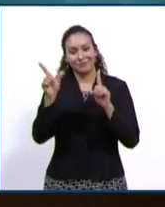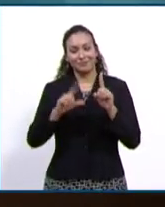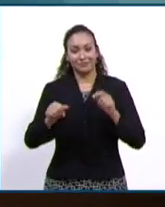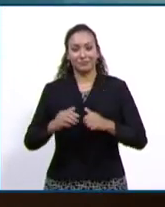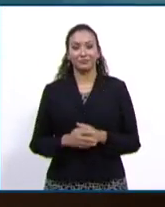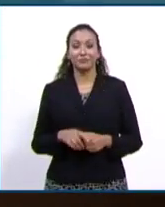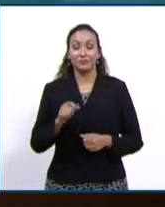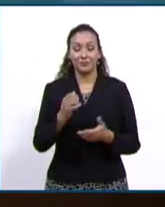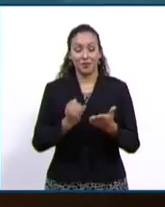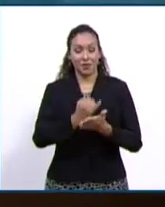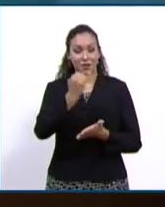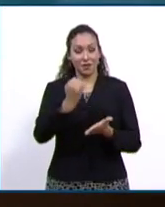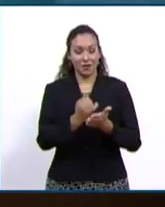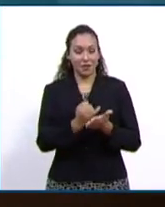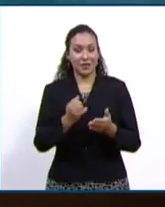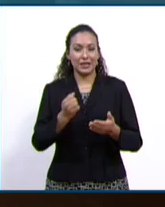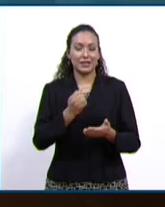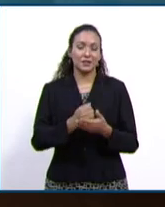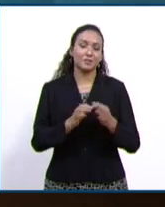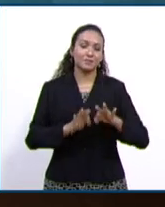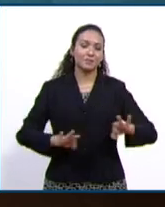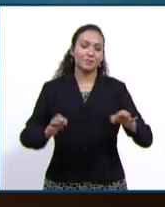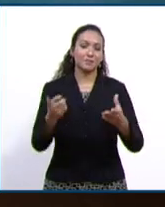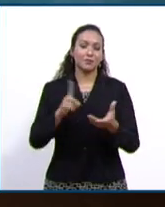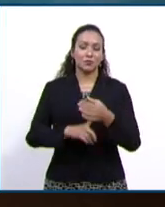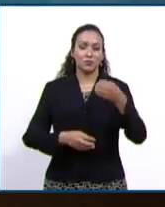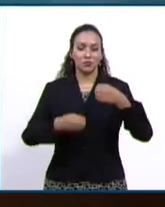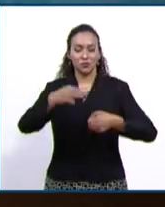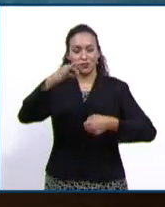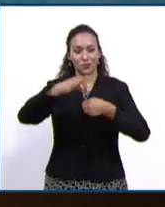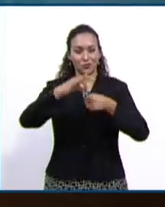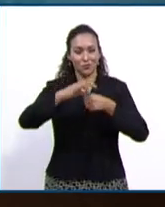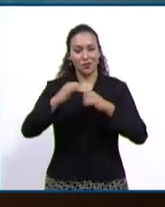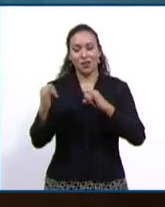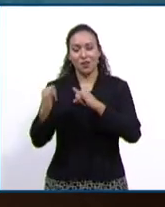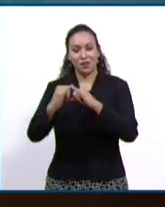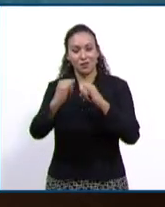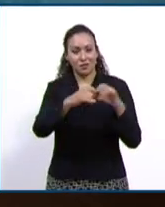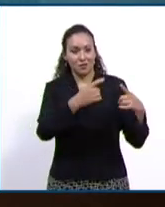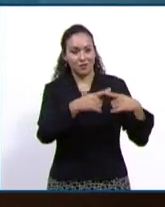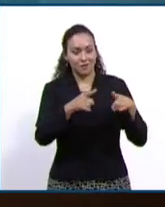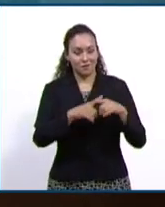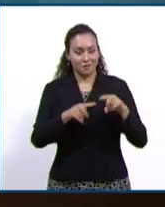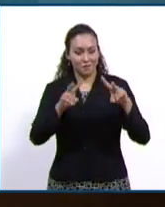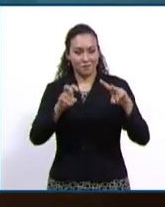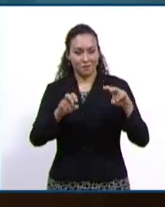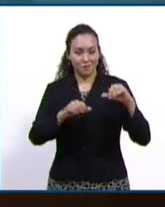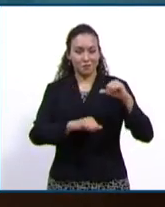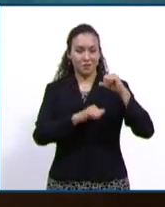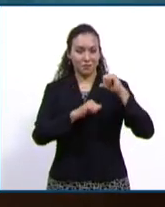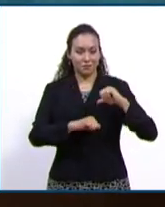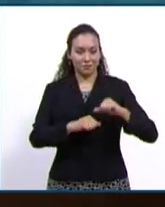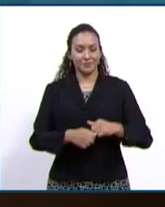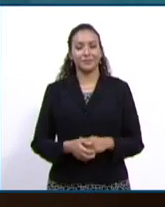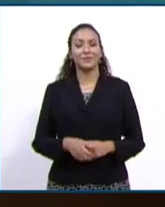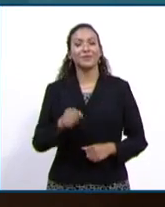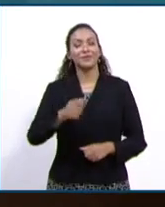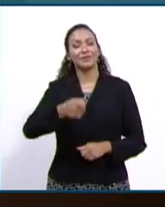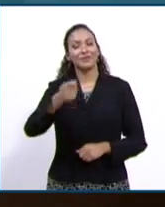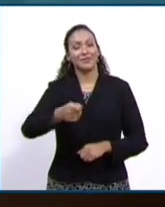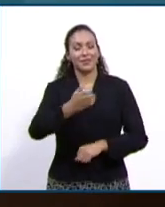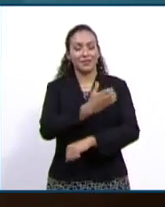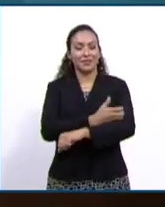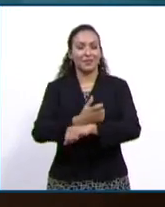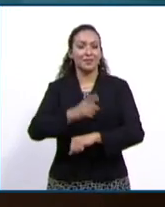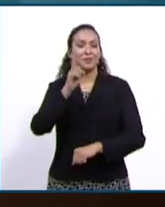las decisiones más importantes del Tribunal Electoral y órganos jurisdiccionales federales. Saludando, por supuesto, a mi compañera